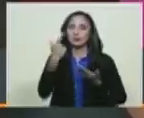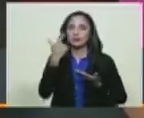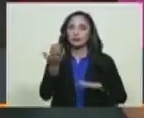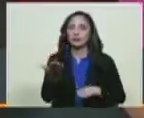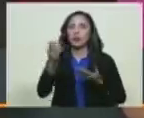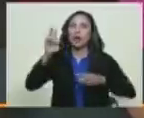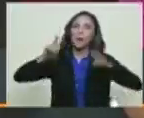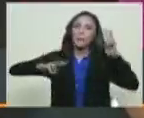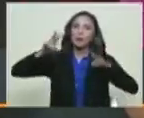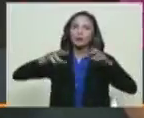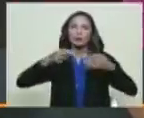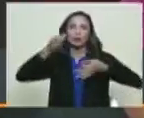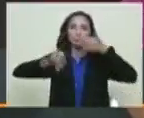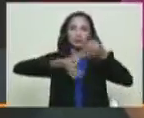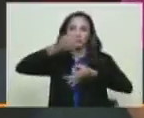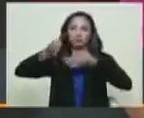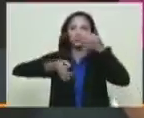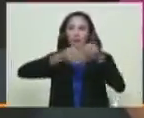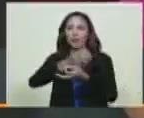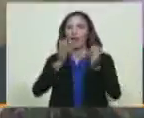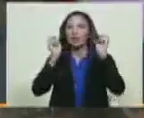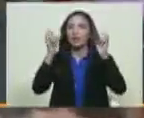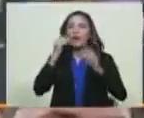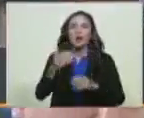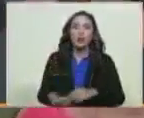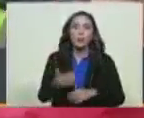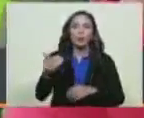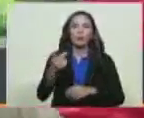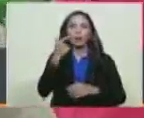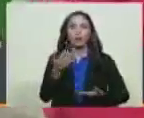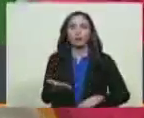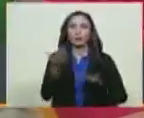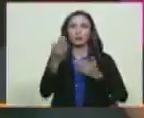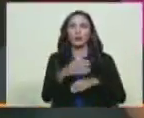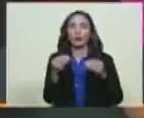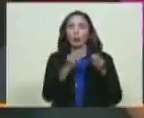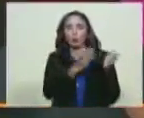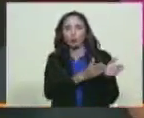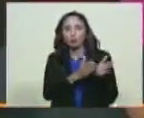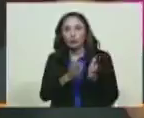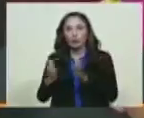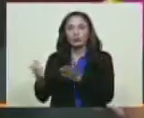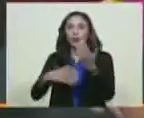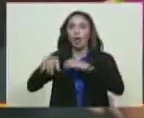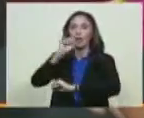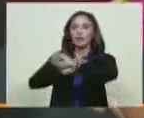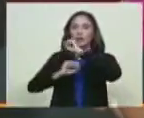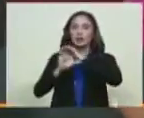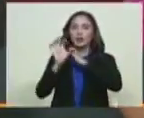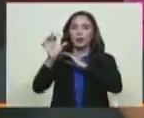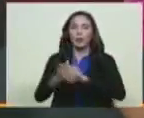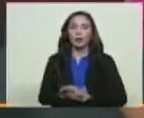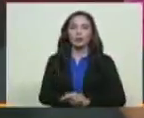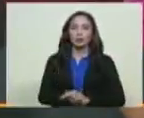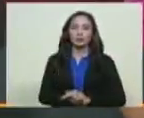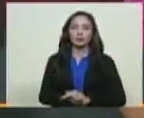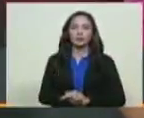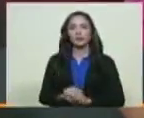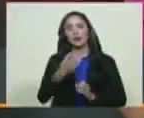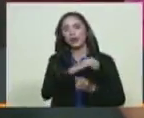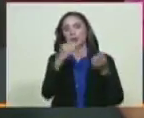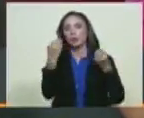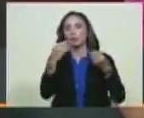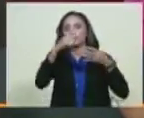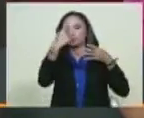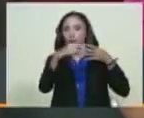exposición vinculando los temas vitales organización y defensa larraz y ahí surgieron varias